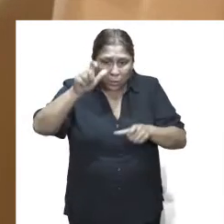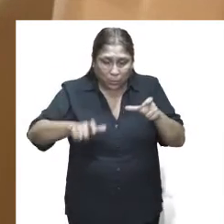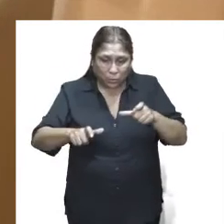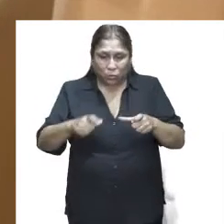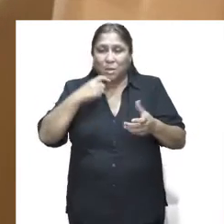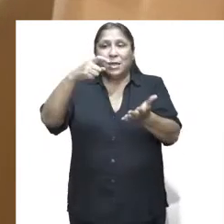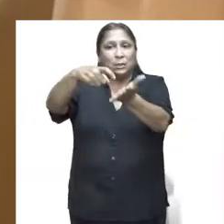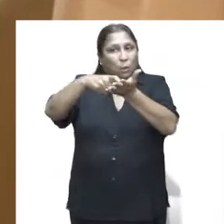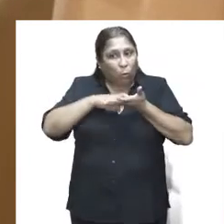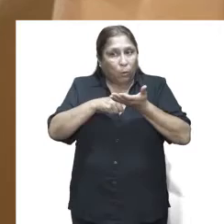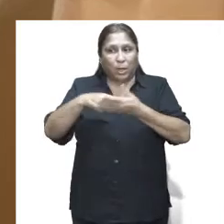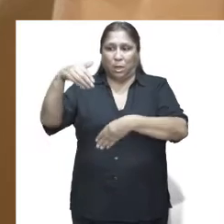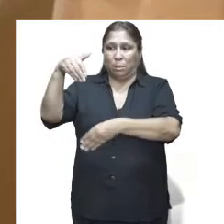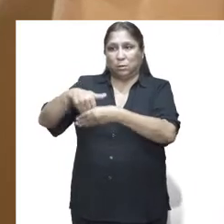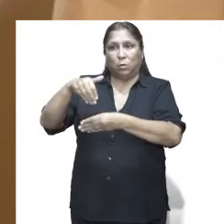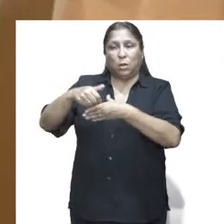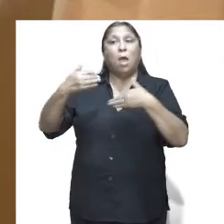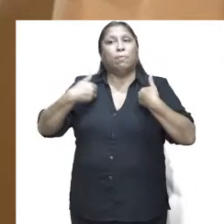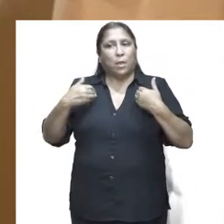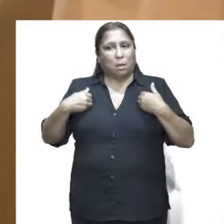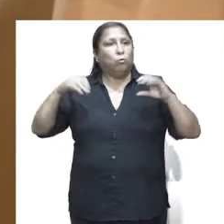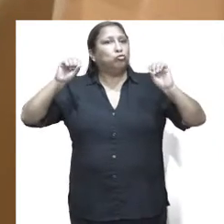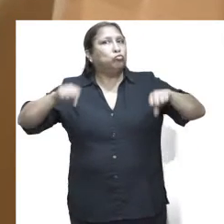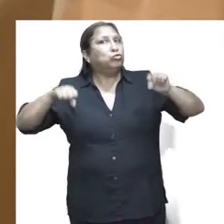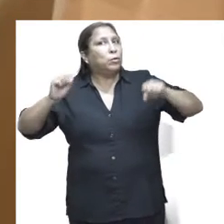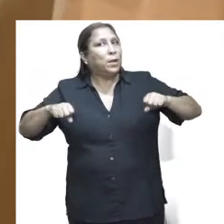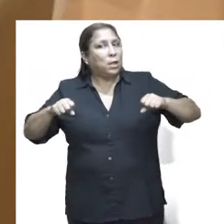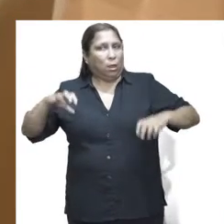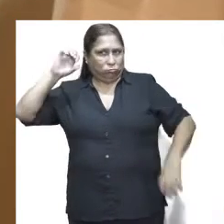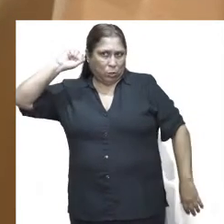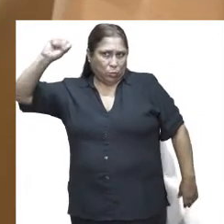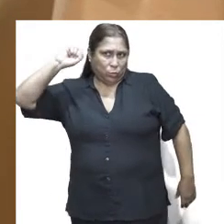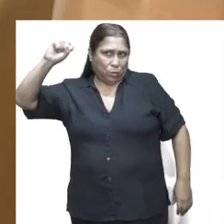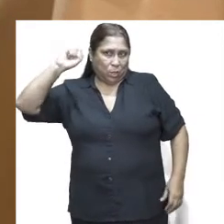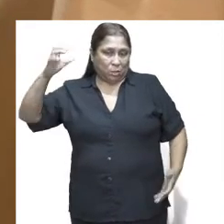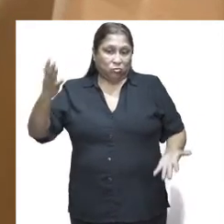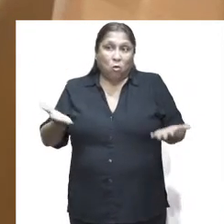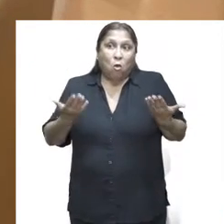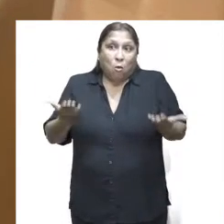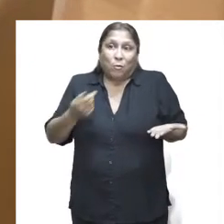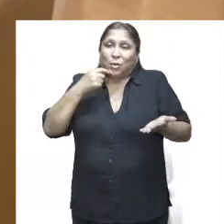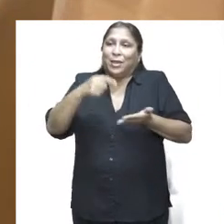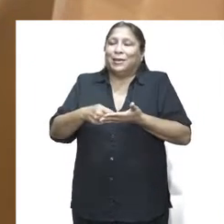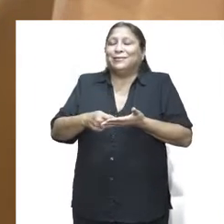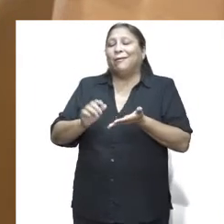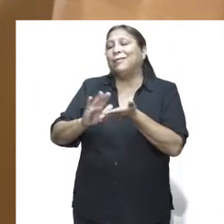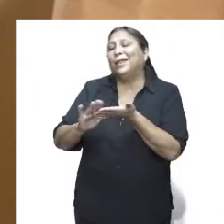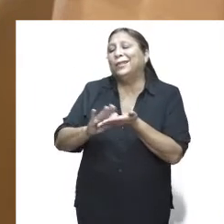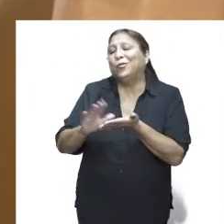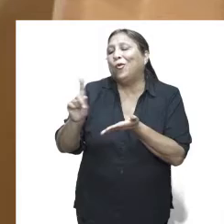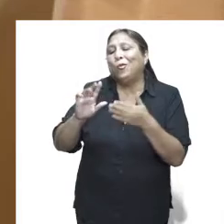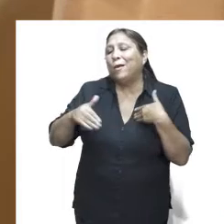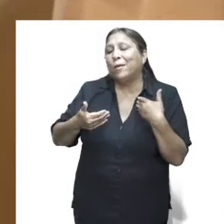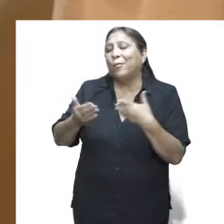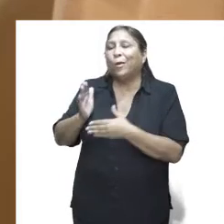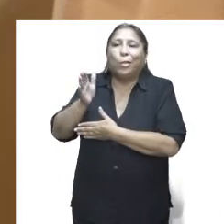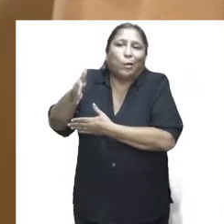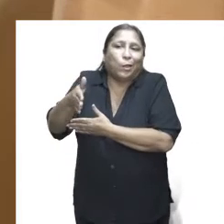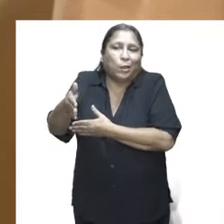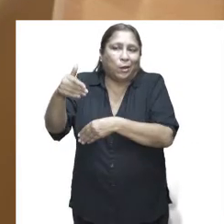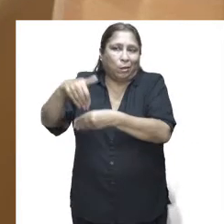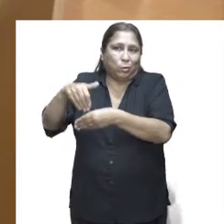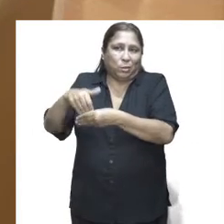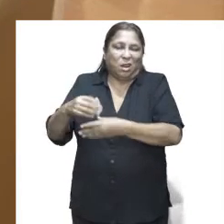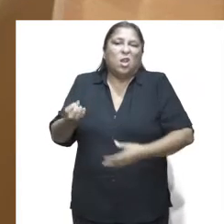obligadas a votar tengamos esa posibilidad de ejercer ese derecho, porque esta salida de la dispensa al voto, que generalmente se da